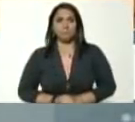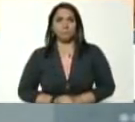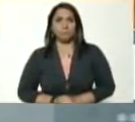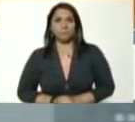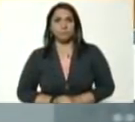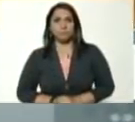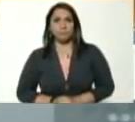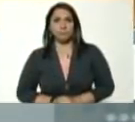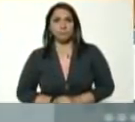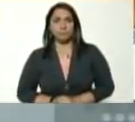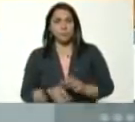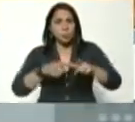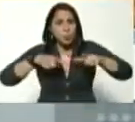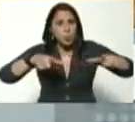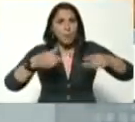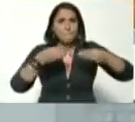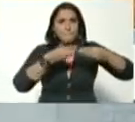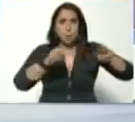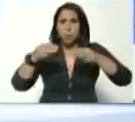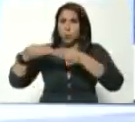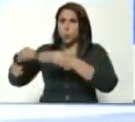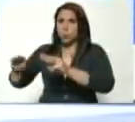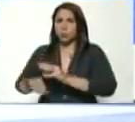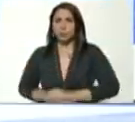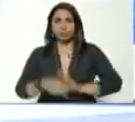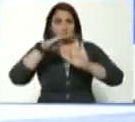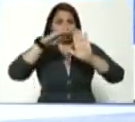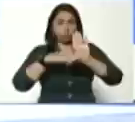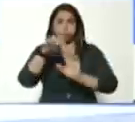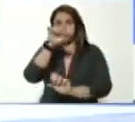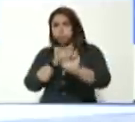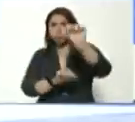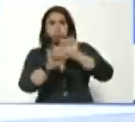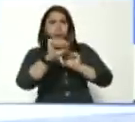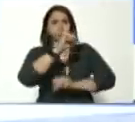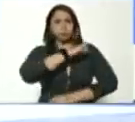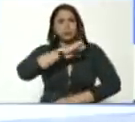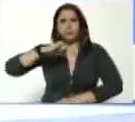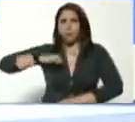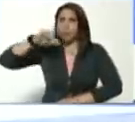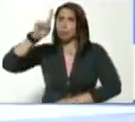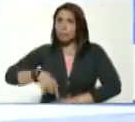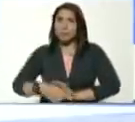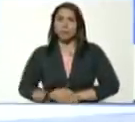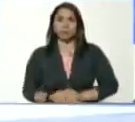en zonas públicas, las medidas de prevención en lo privado también,